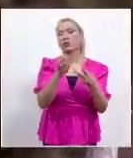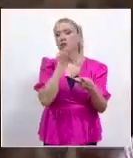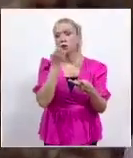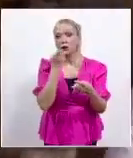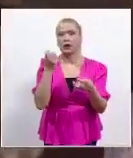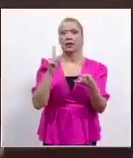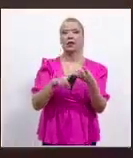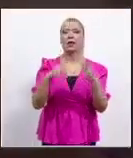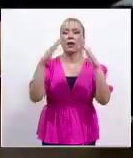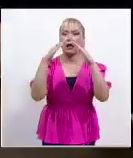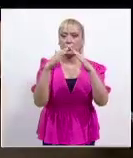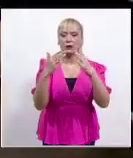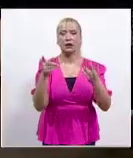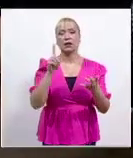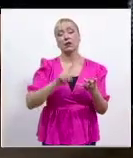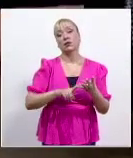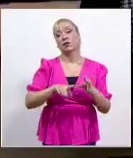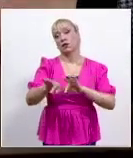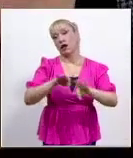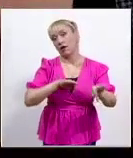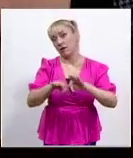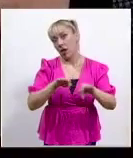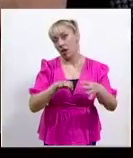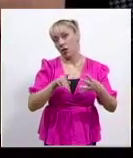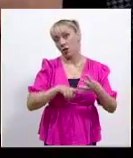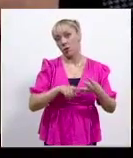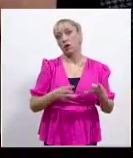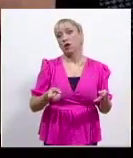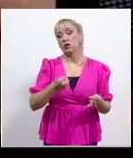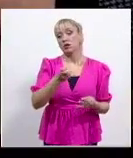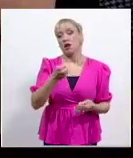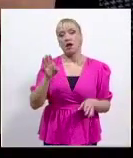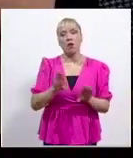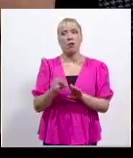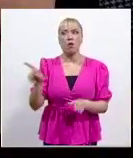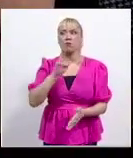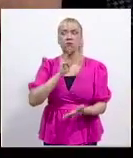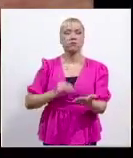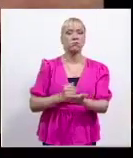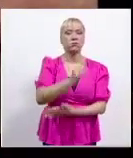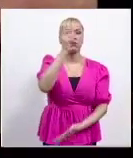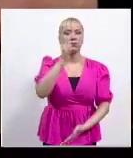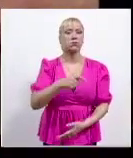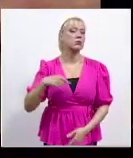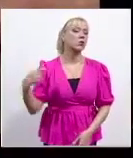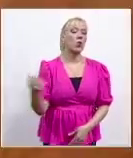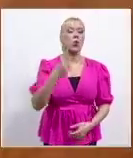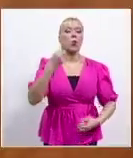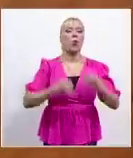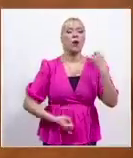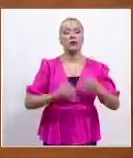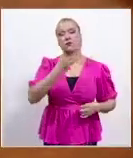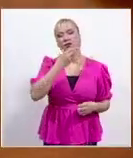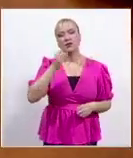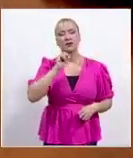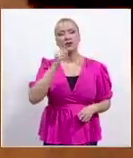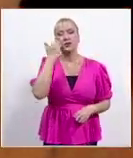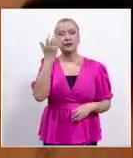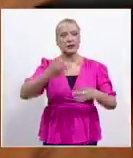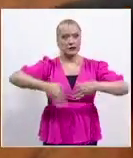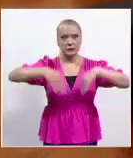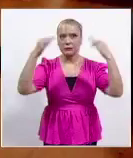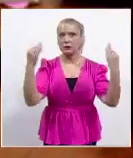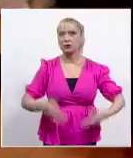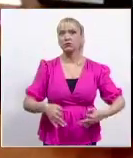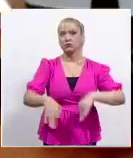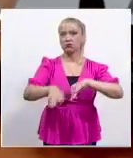de índole laboral. En este último rubro, indicó que, con sus sentencias, las y los jueces buscan materializar